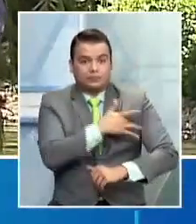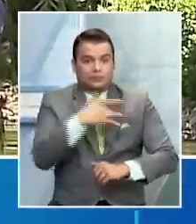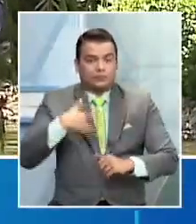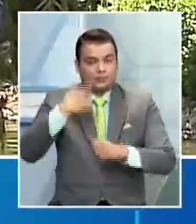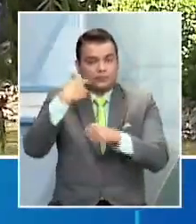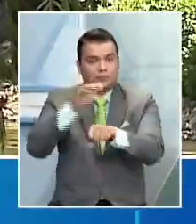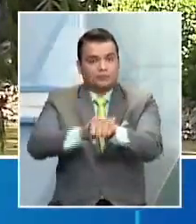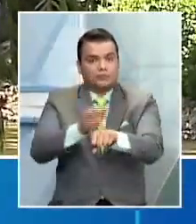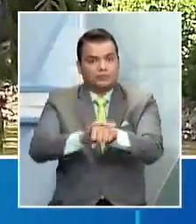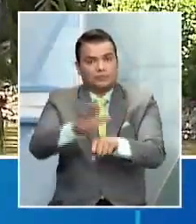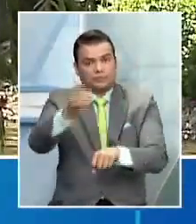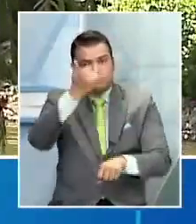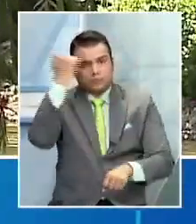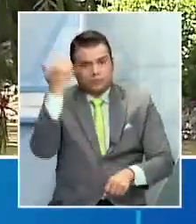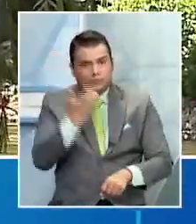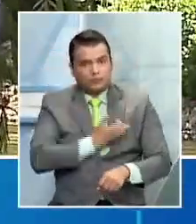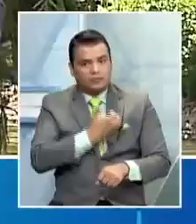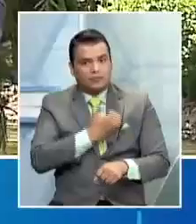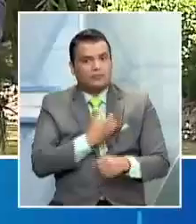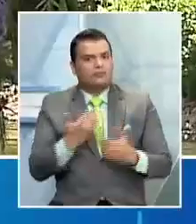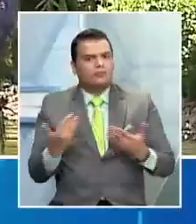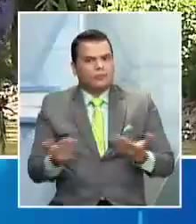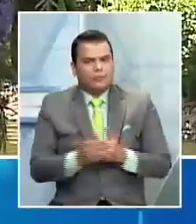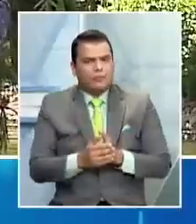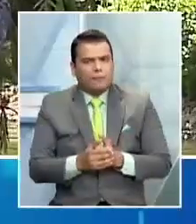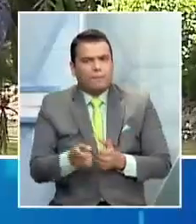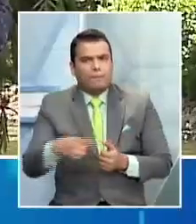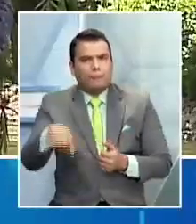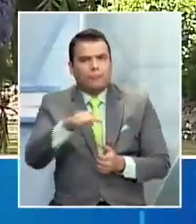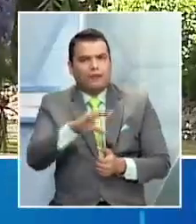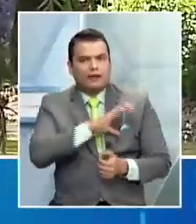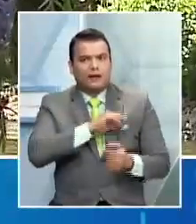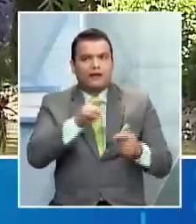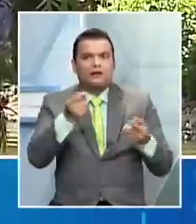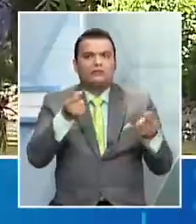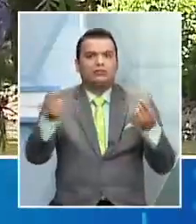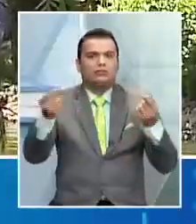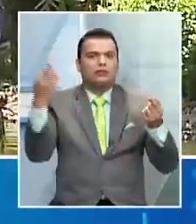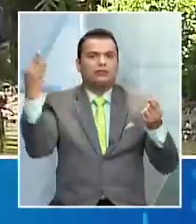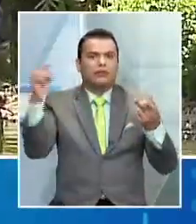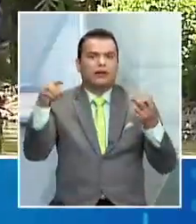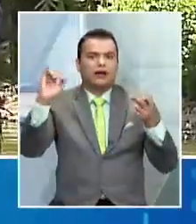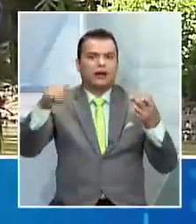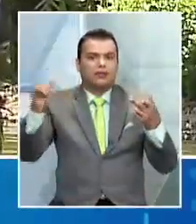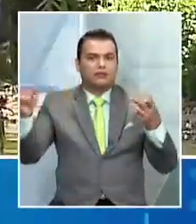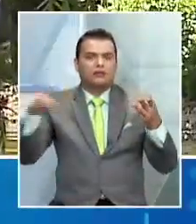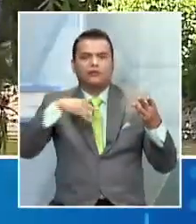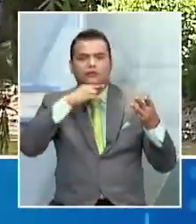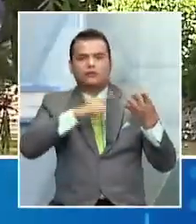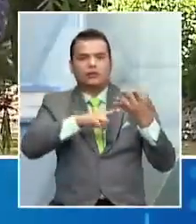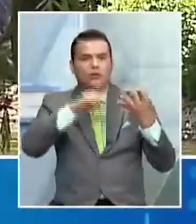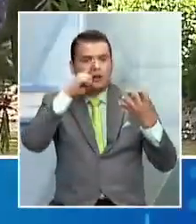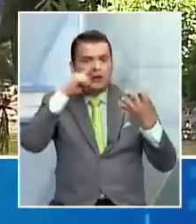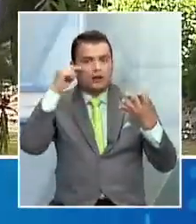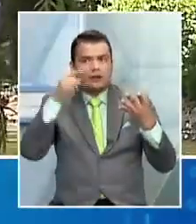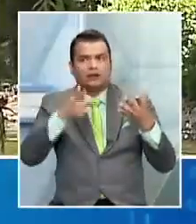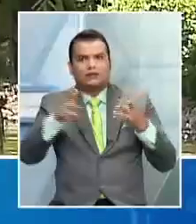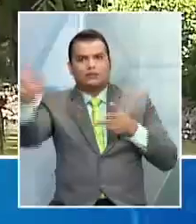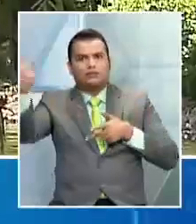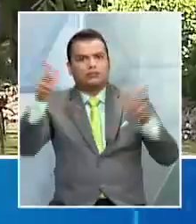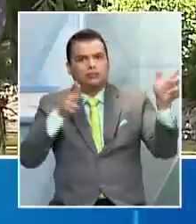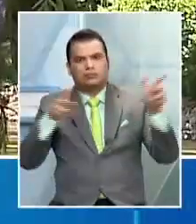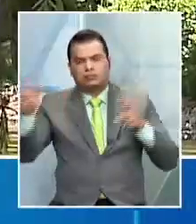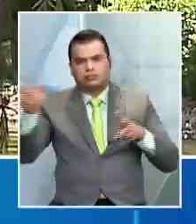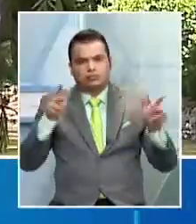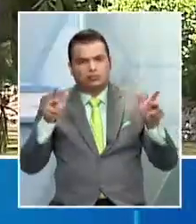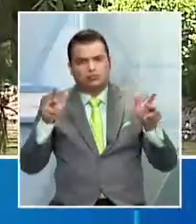alcalde de la ciudad, Jorge Iván Ospina, de restringir la movilidad entre Cali y municipios como Palmira, Jamundí, Yumbo y Candelaria, a lo que el mandatario